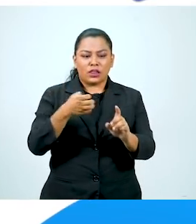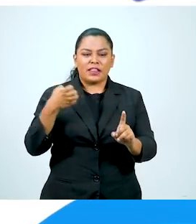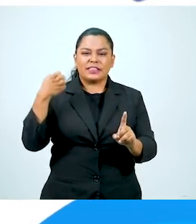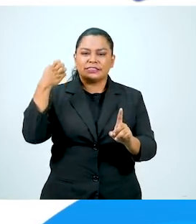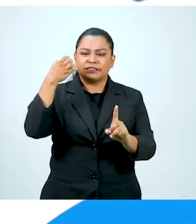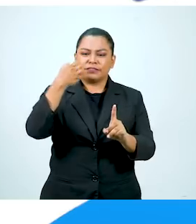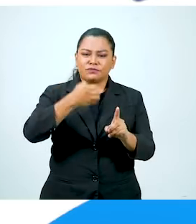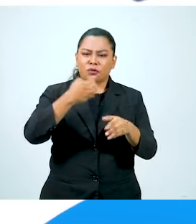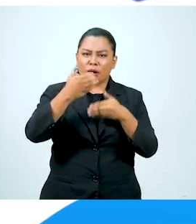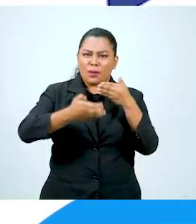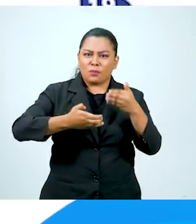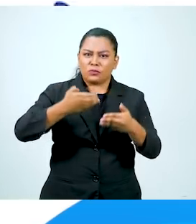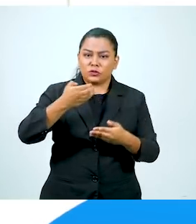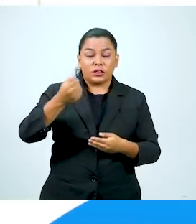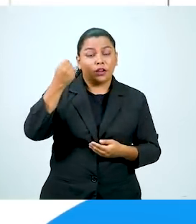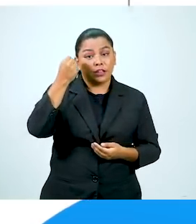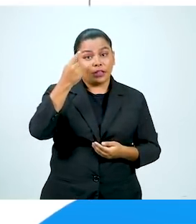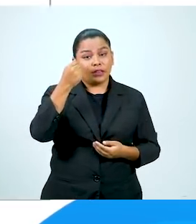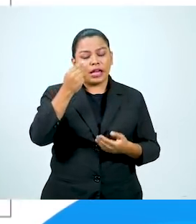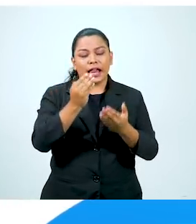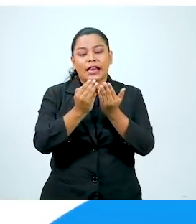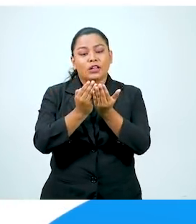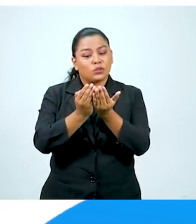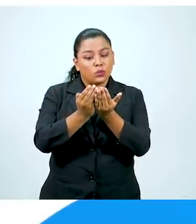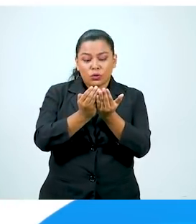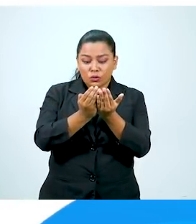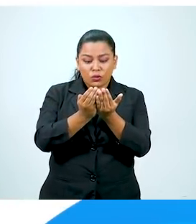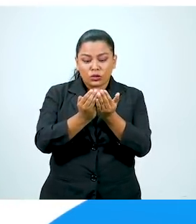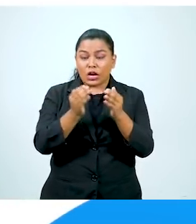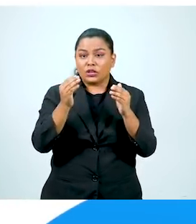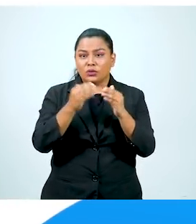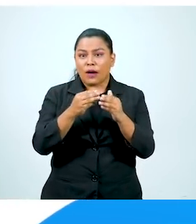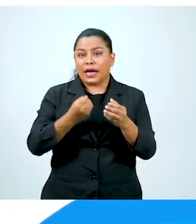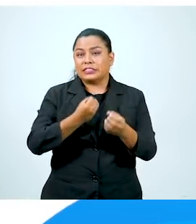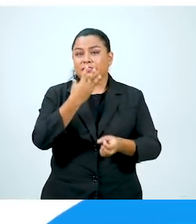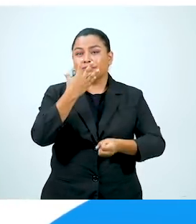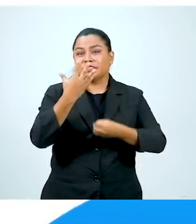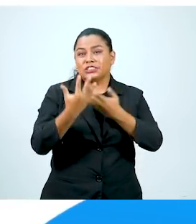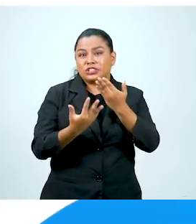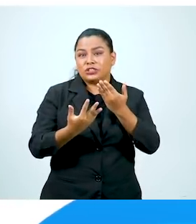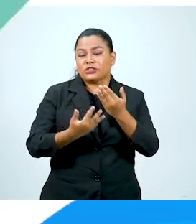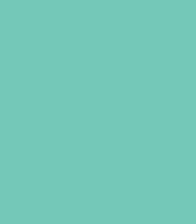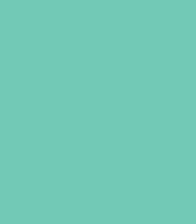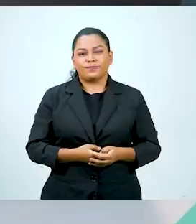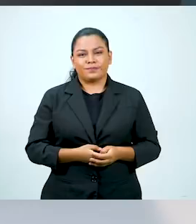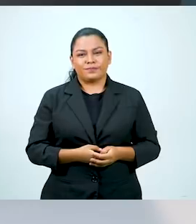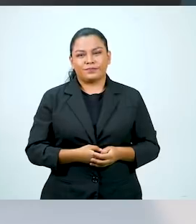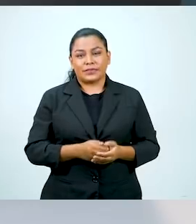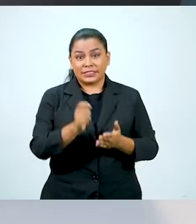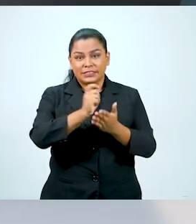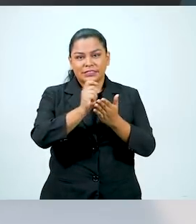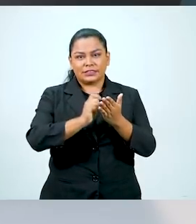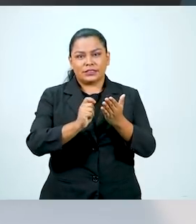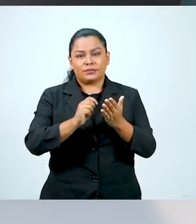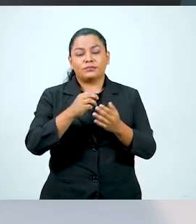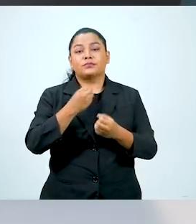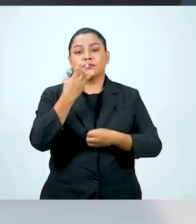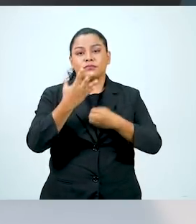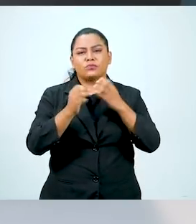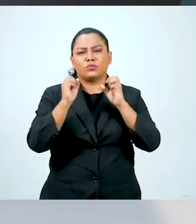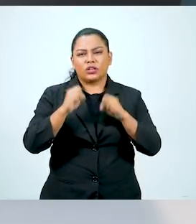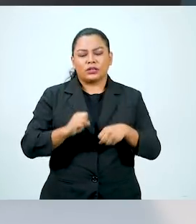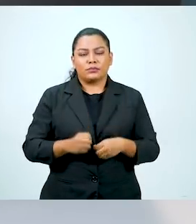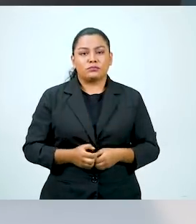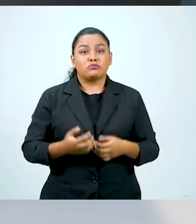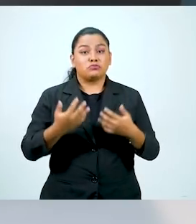se enfocan en los procesos de comprensión lectora y expresión escrita. Hasta